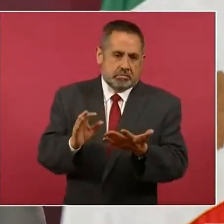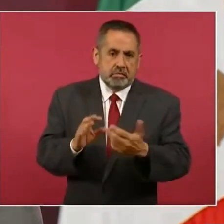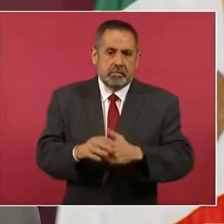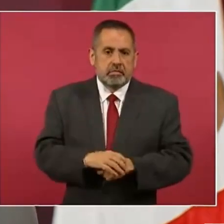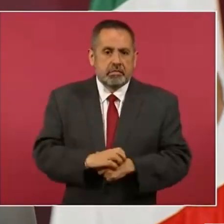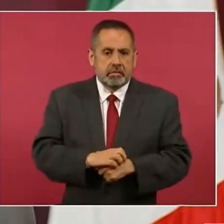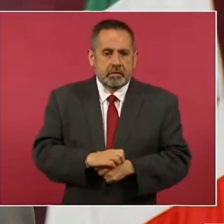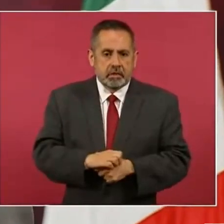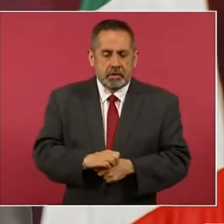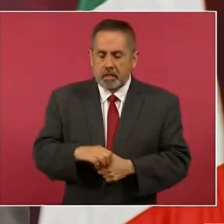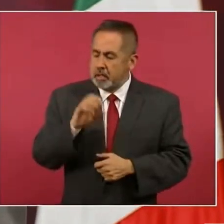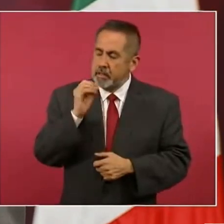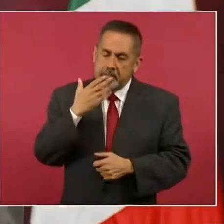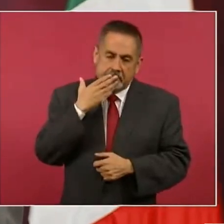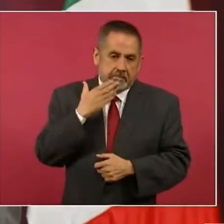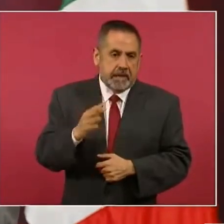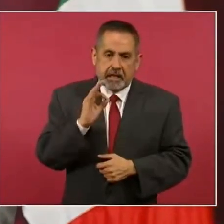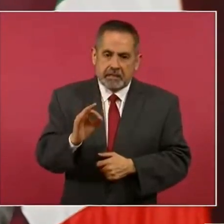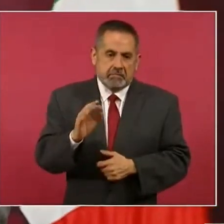lo mismo: